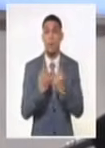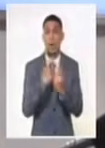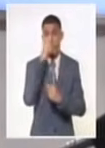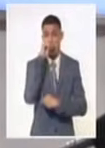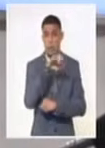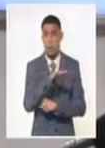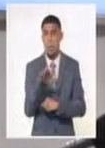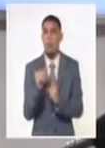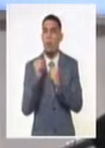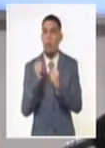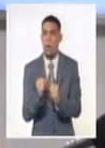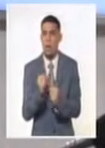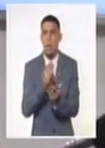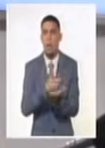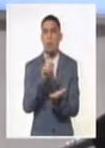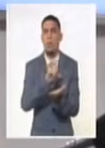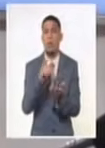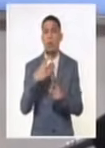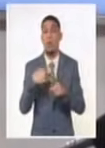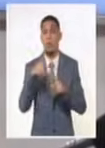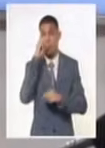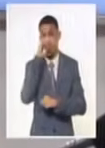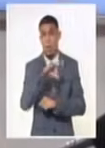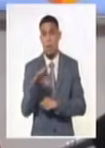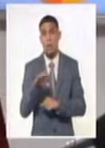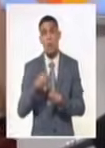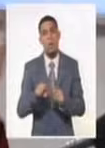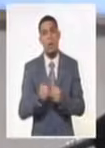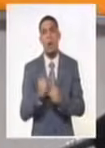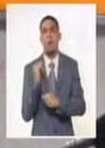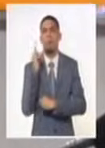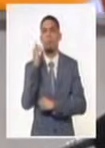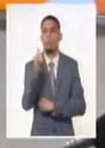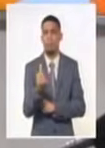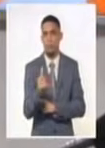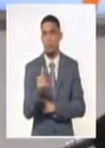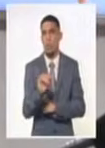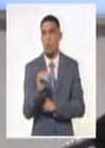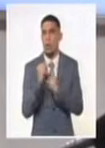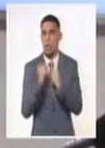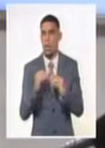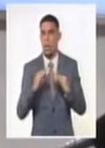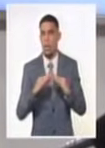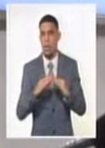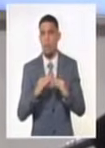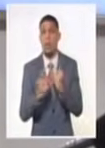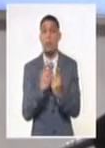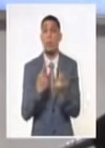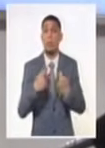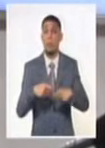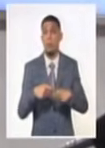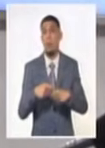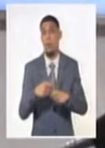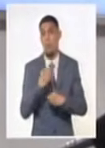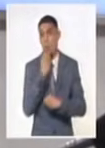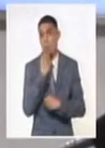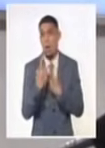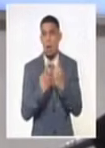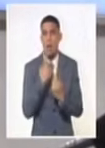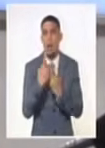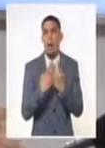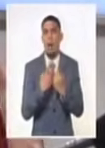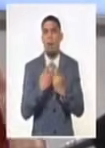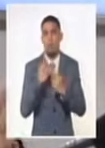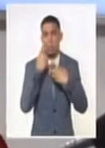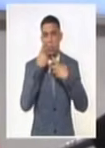más cercanos, más distantes, más rurales, más urbanos, pues también tiene que tomar decisiones que son distintas. Y también hay decisiones muy locales que obedecen